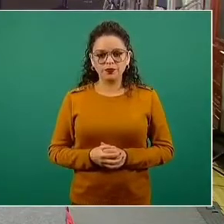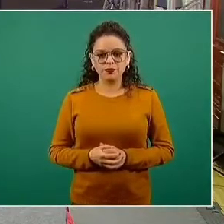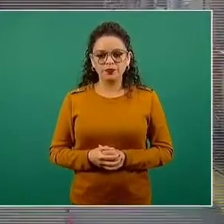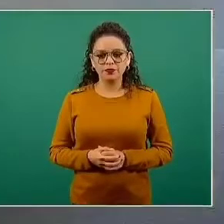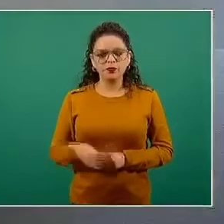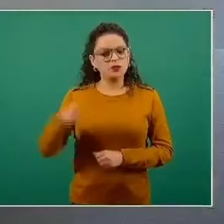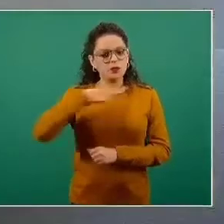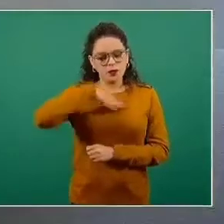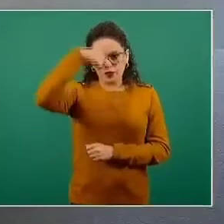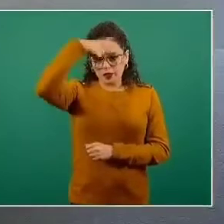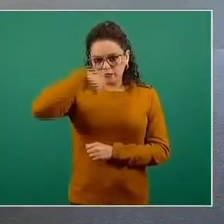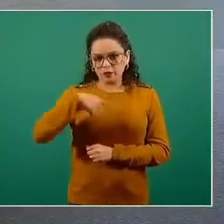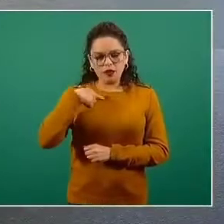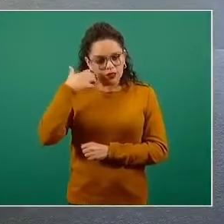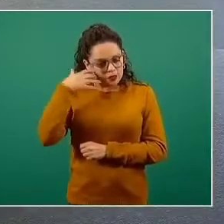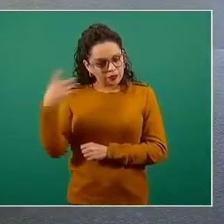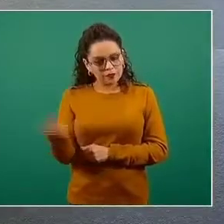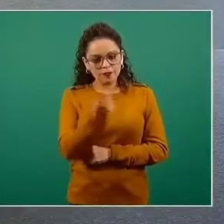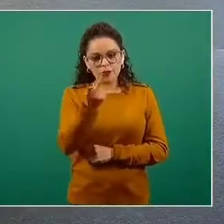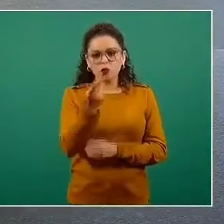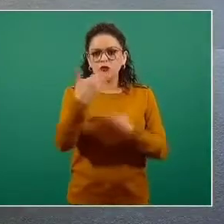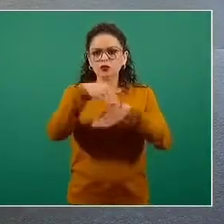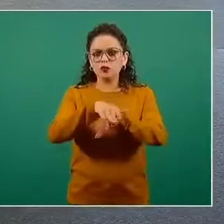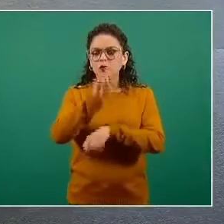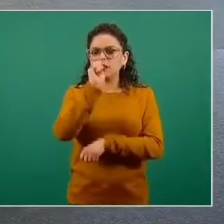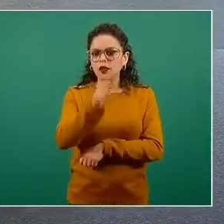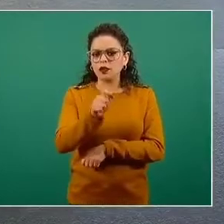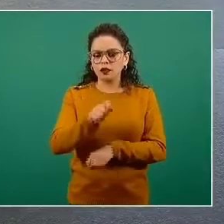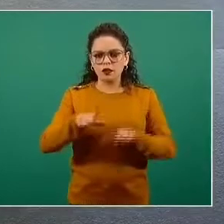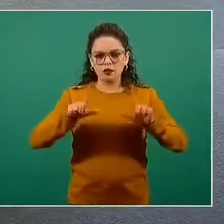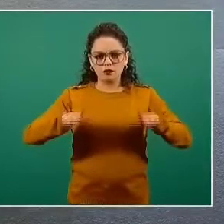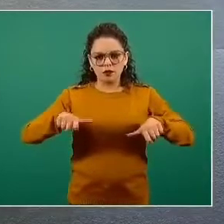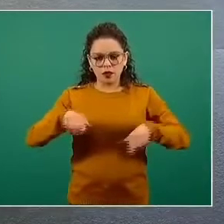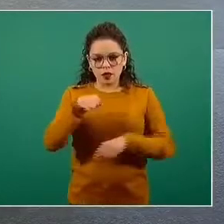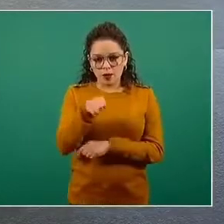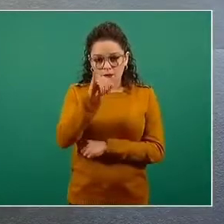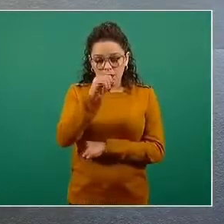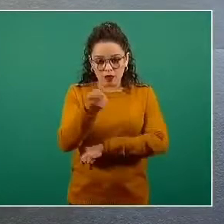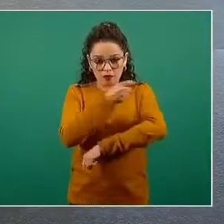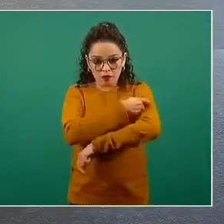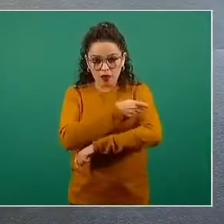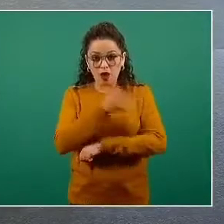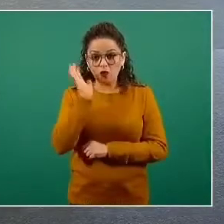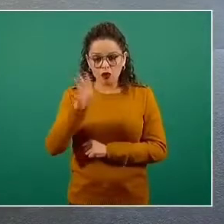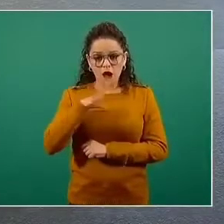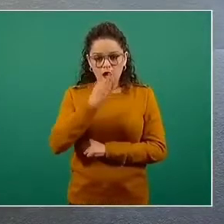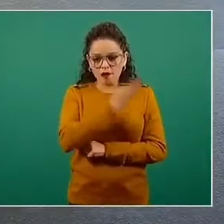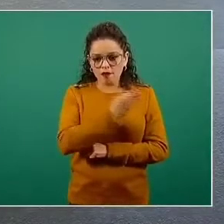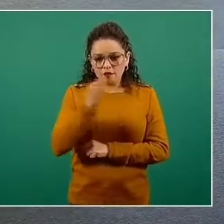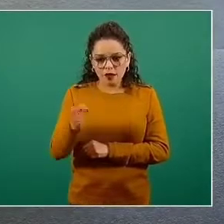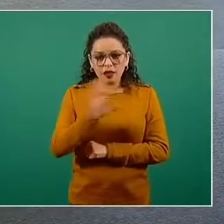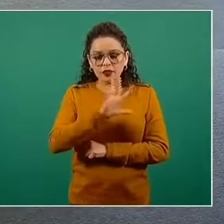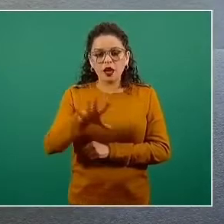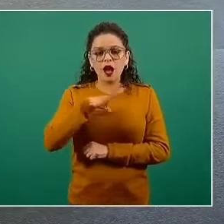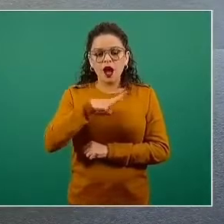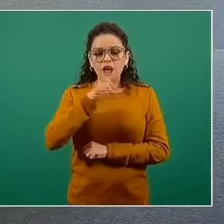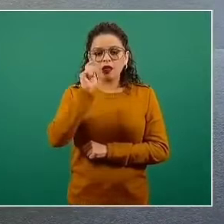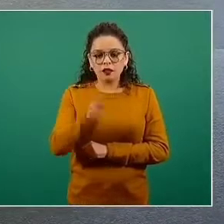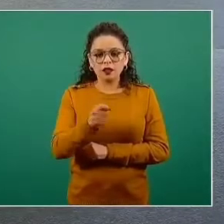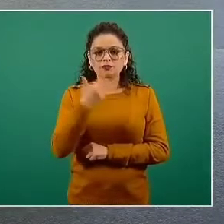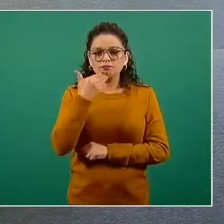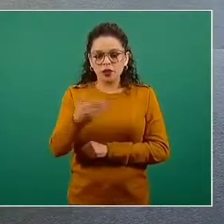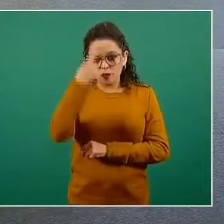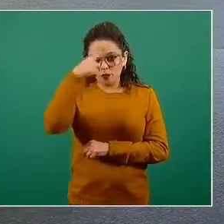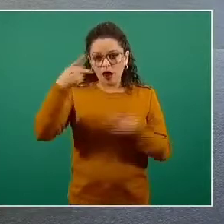Buenas noches. Preguntarle sobre la página de Mi Vacuna. ¿Ya tienen una fecha estimada en la que podría estabilizarse para que las personas